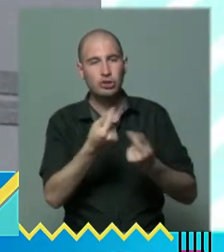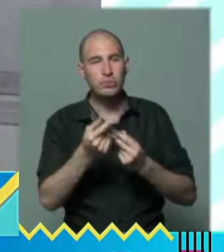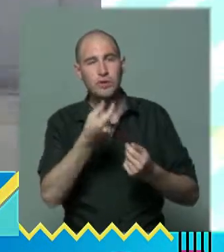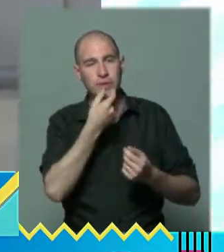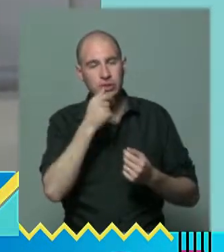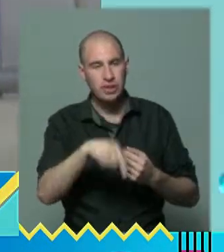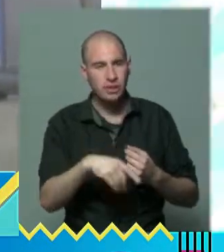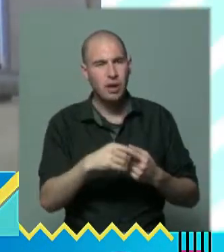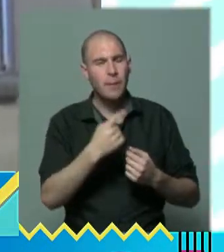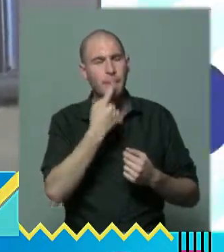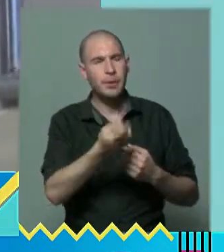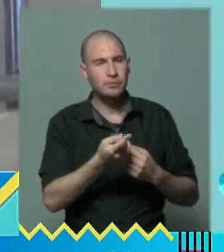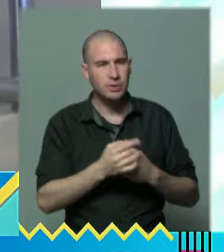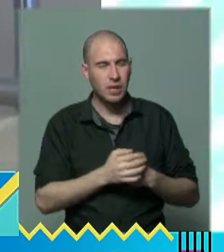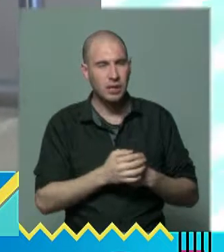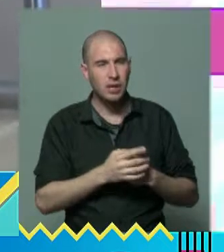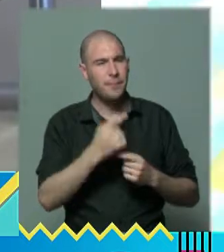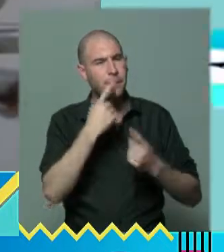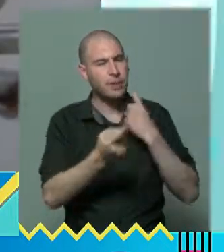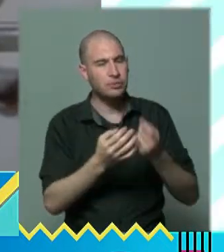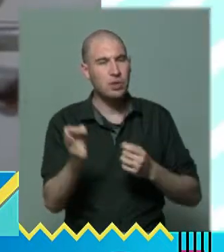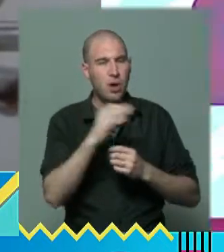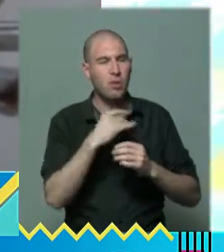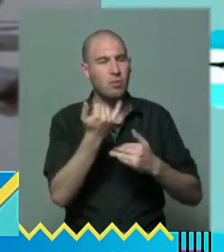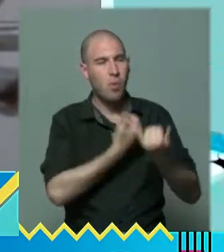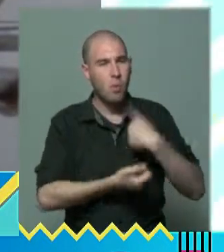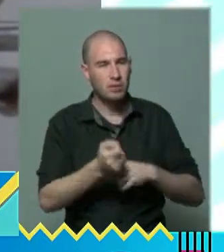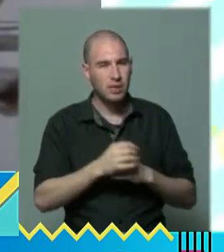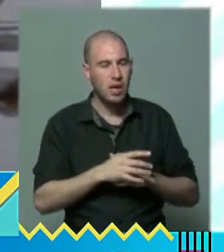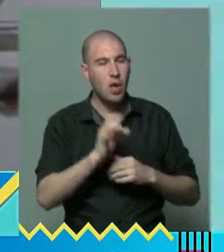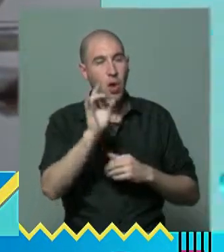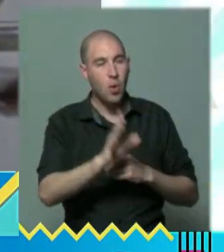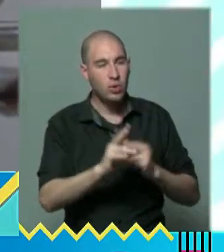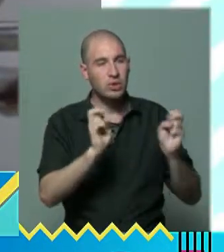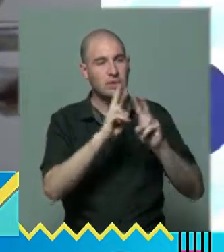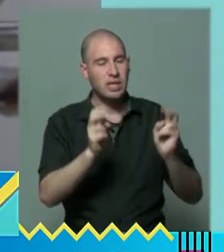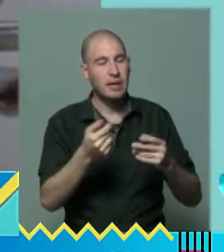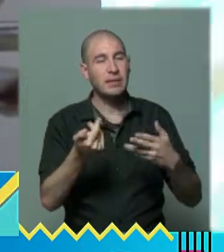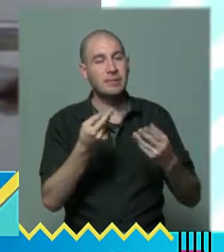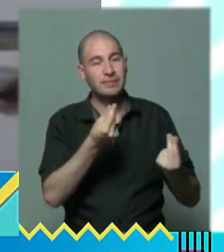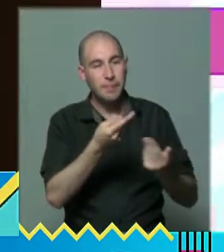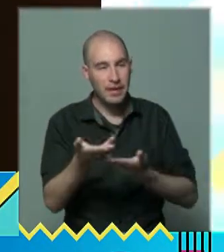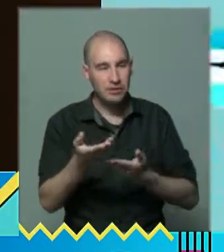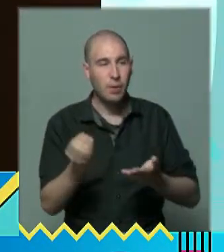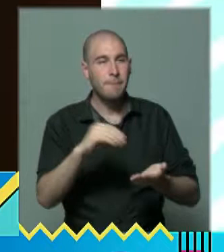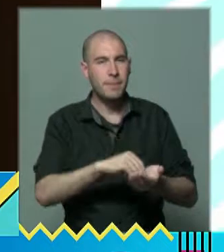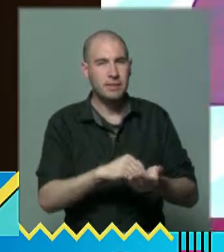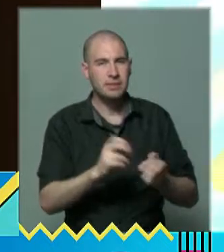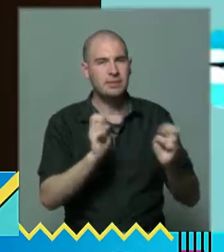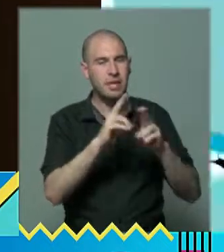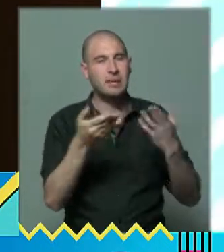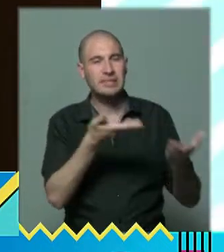mendocinos, ¿qué tipo de consultas o comentarios te hacen llegar, no solamente con respecto a las tarifas, sino con respecto